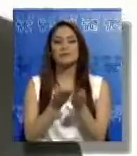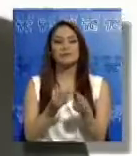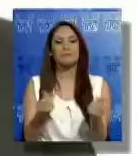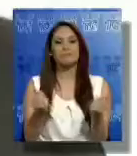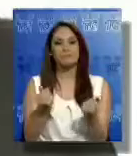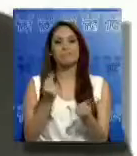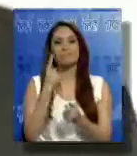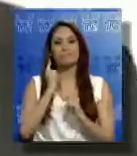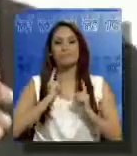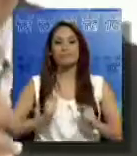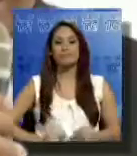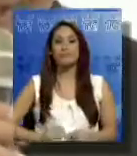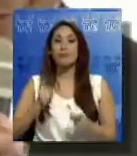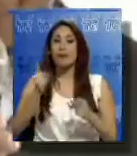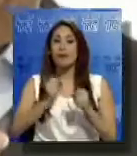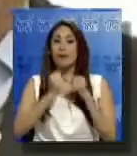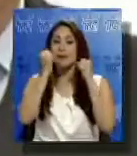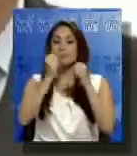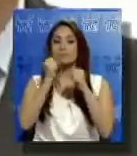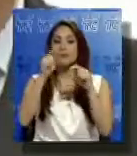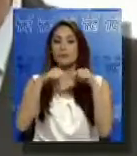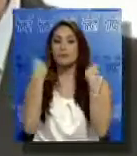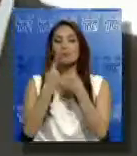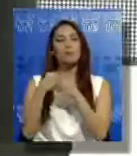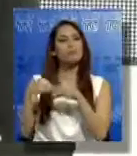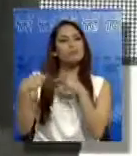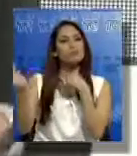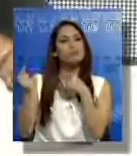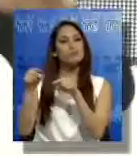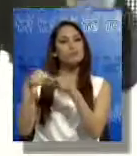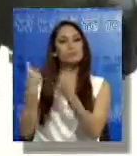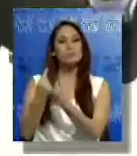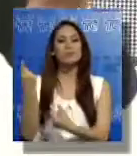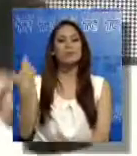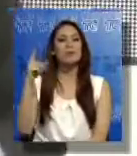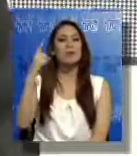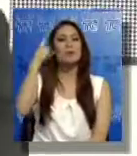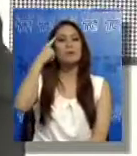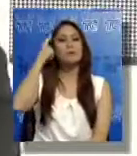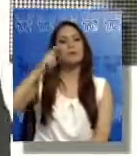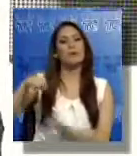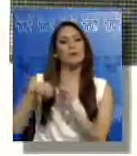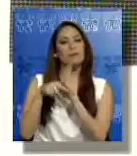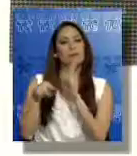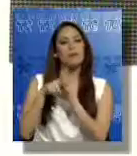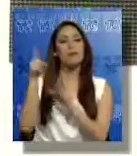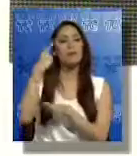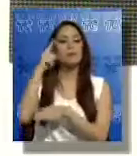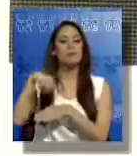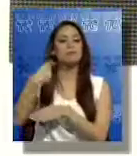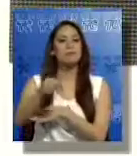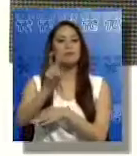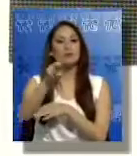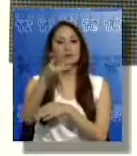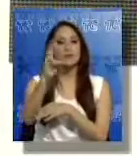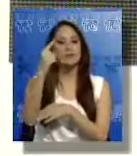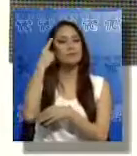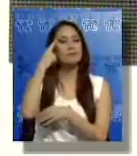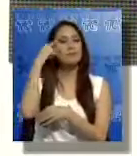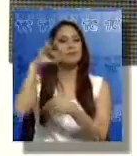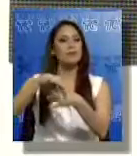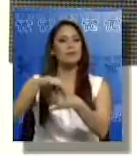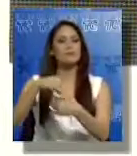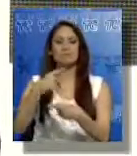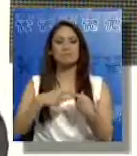a la agresiva campaña de ciertos grupos de oposición. Ya ellos están solo pensando en las elecciones del 2017,